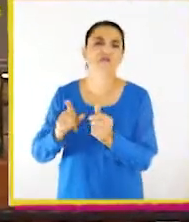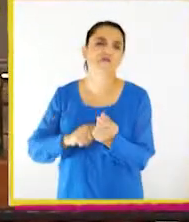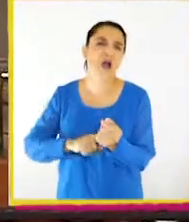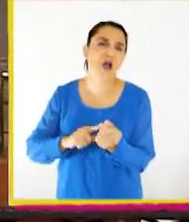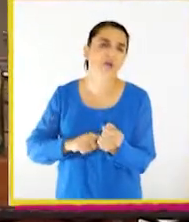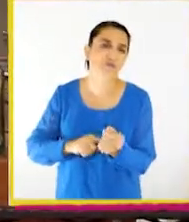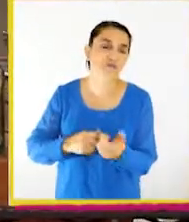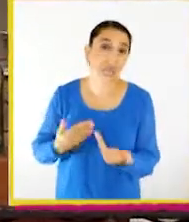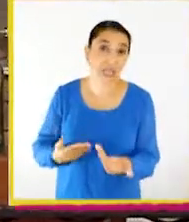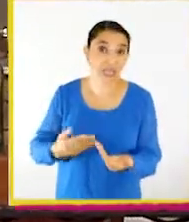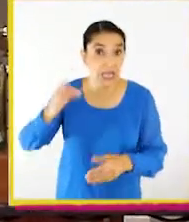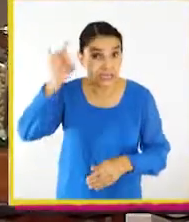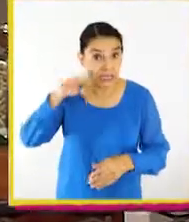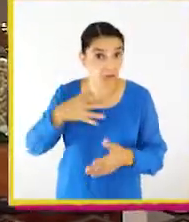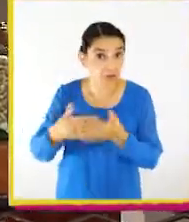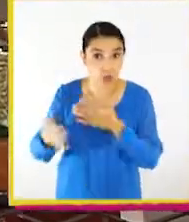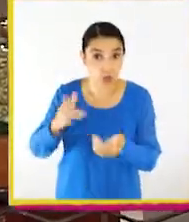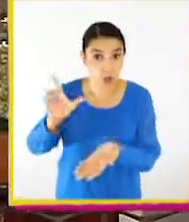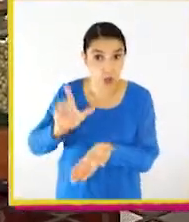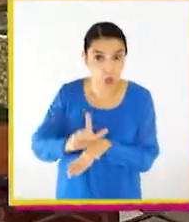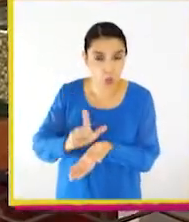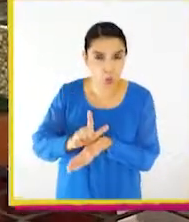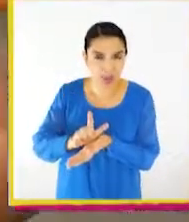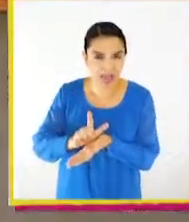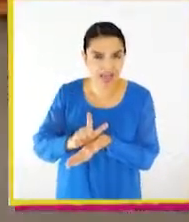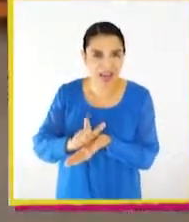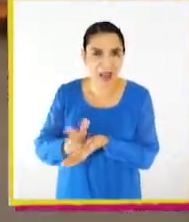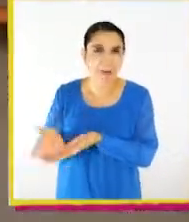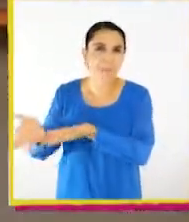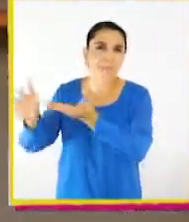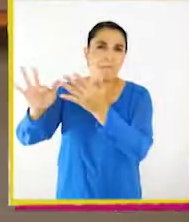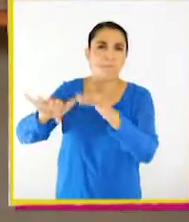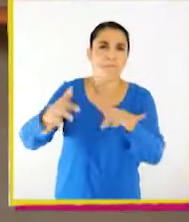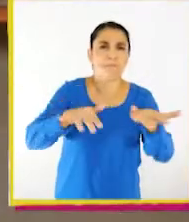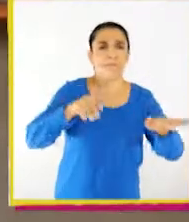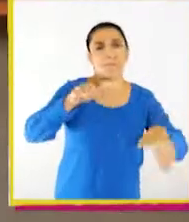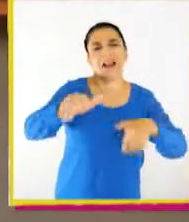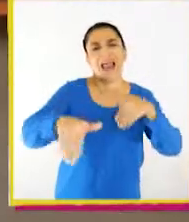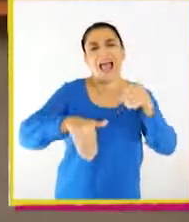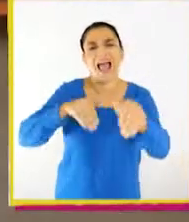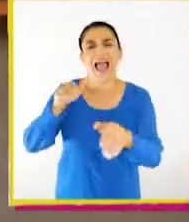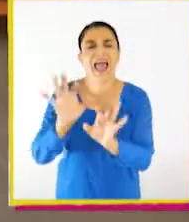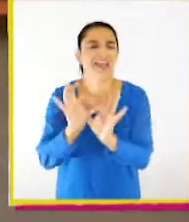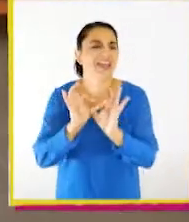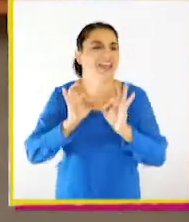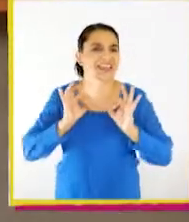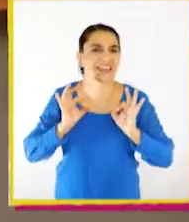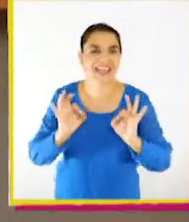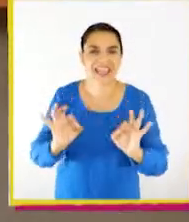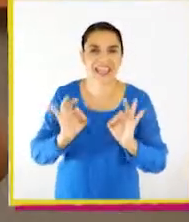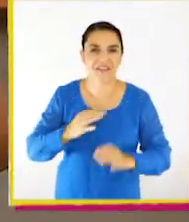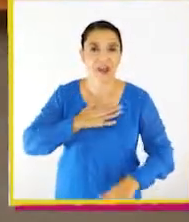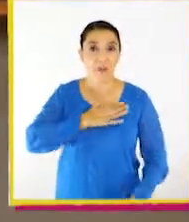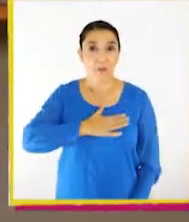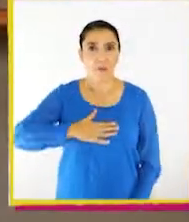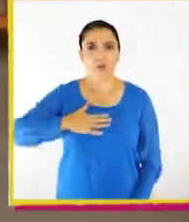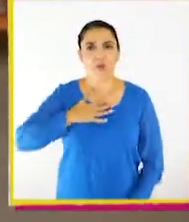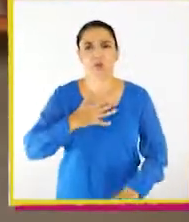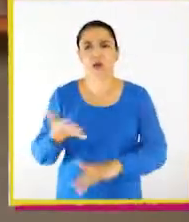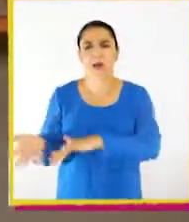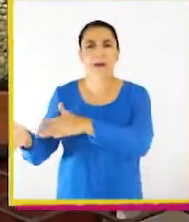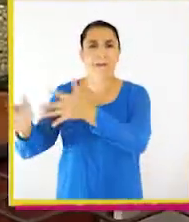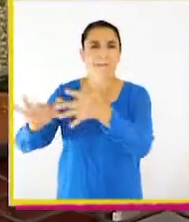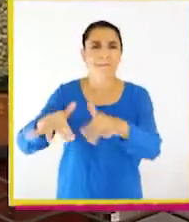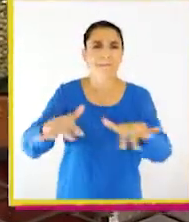familia. ¿Y saben a dónde fuimos? ¡A la playa! Fue una experiencia increíble. Y me encantó.